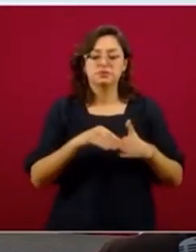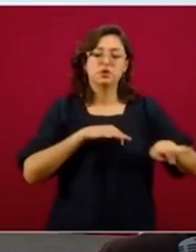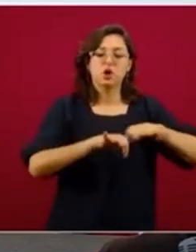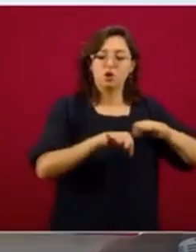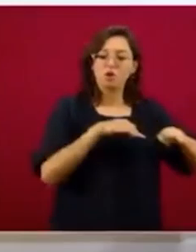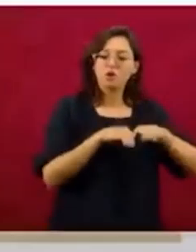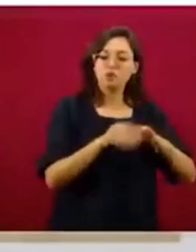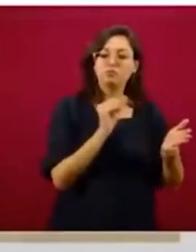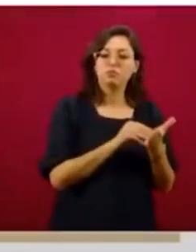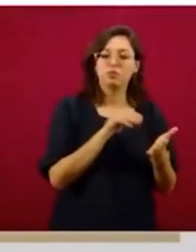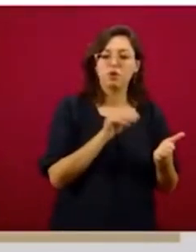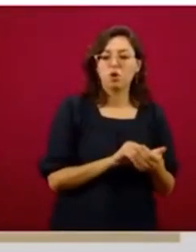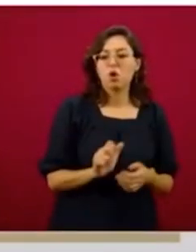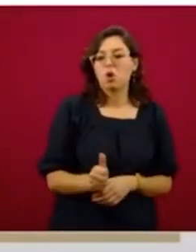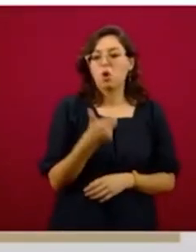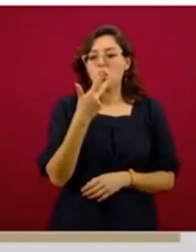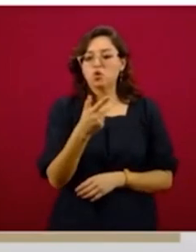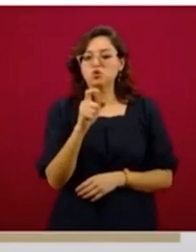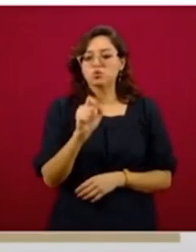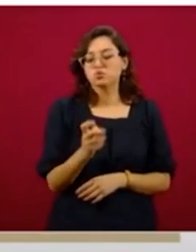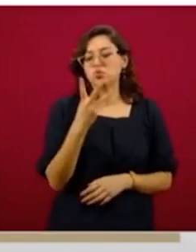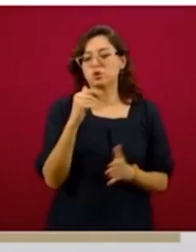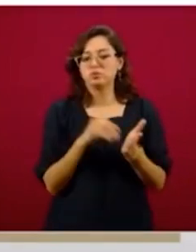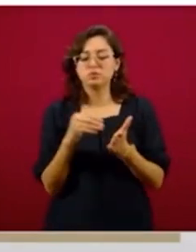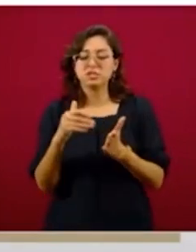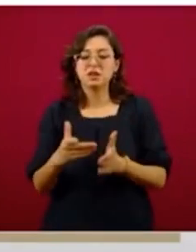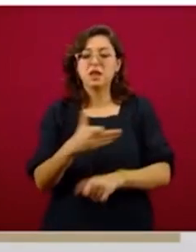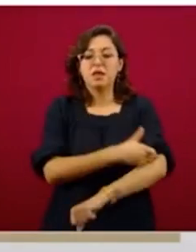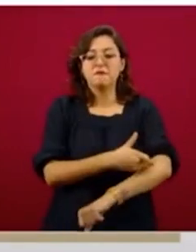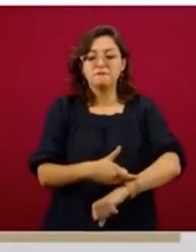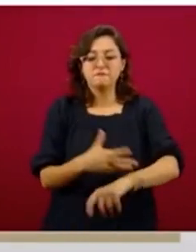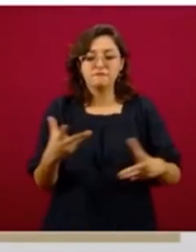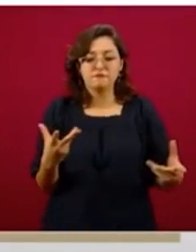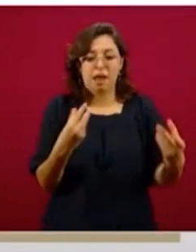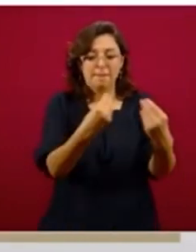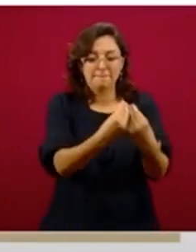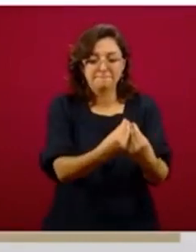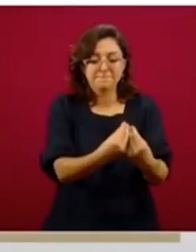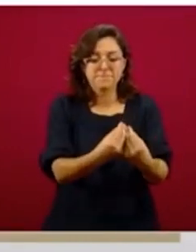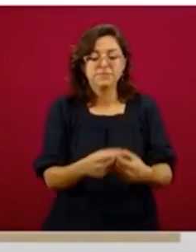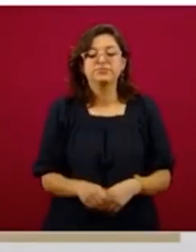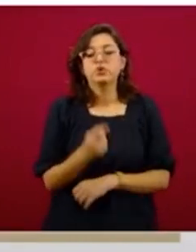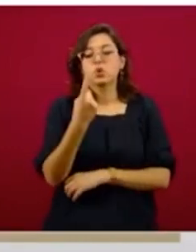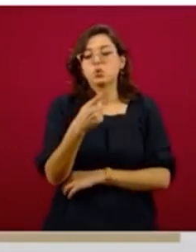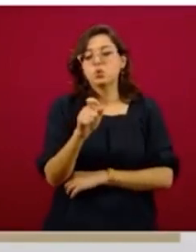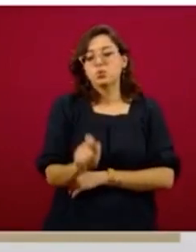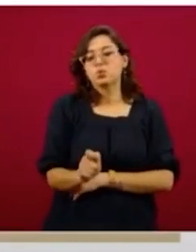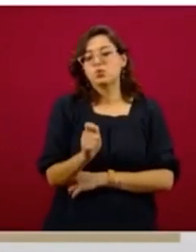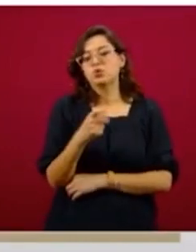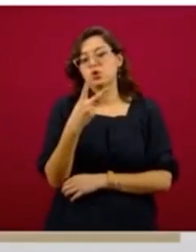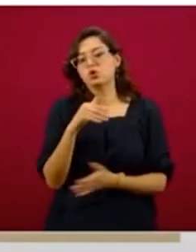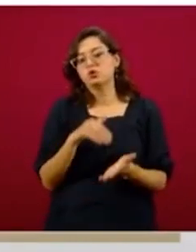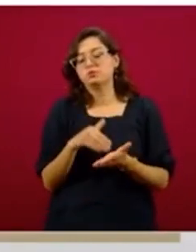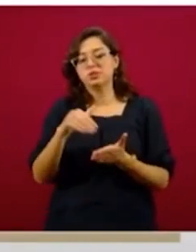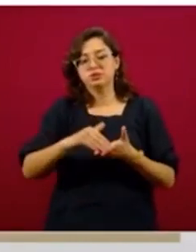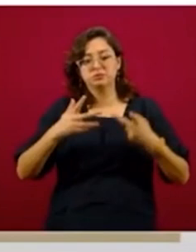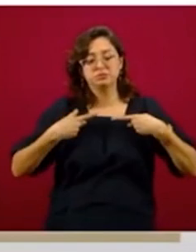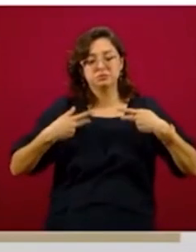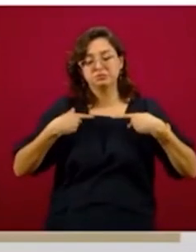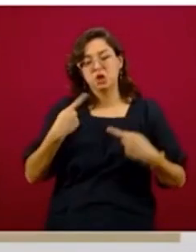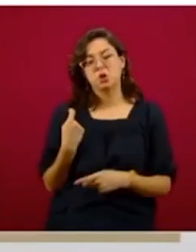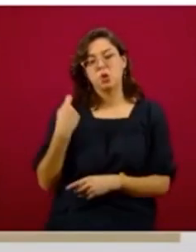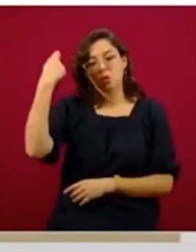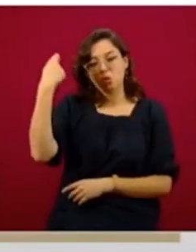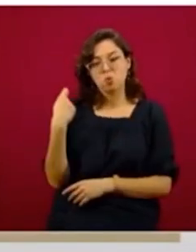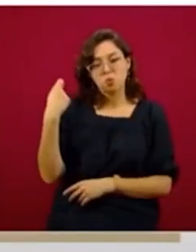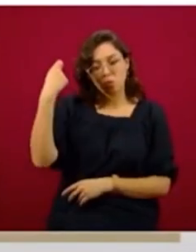activos, 8.4 familiares de esos trabajadores activos, tenemos 1.2 millones de pensionados